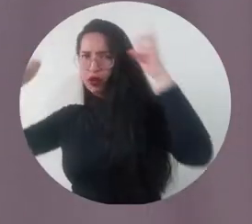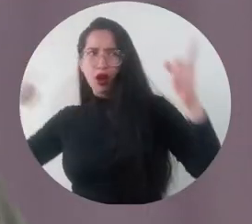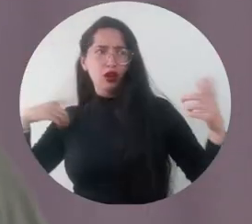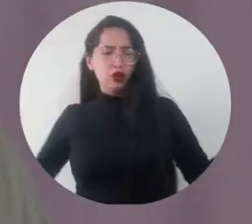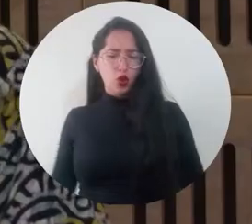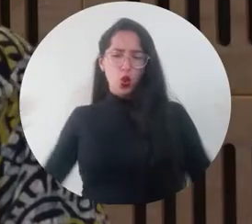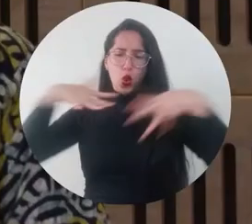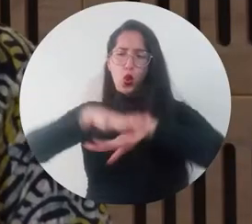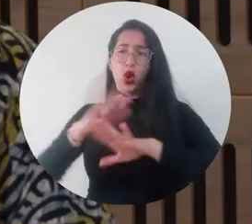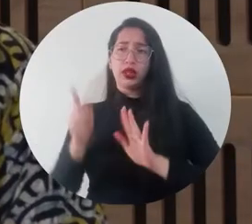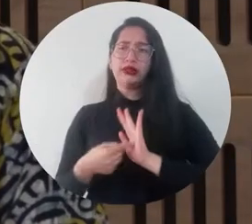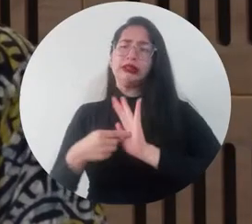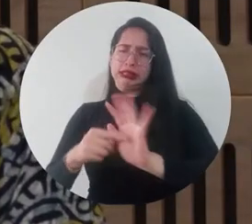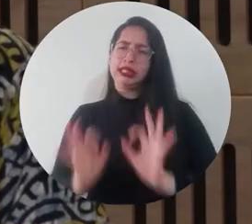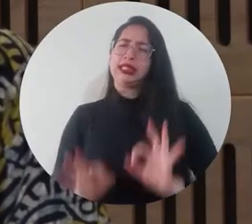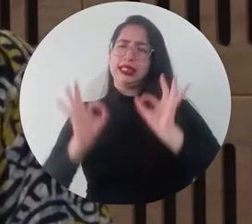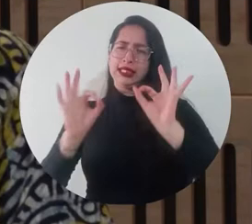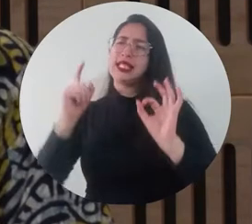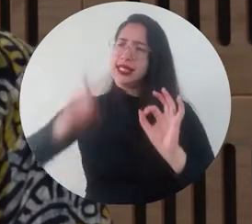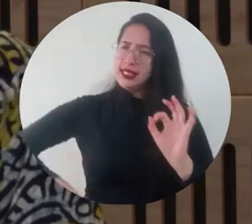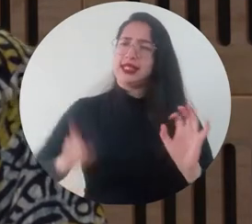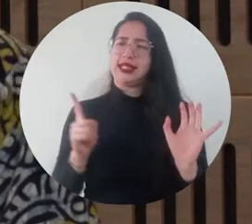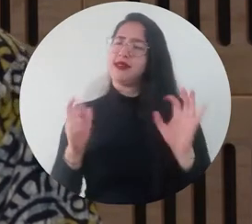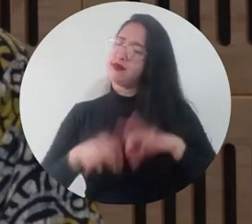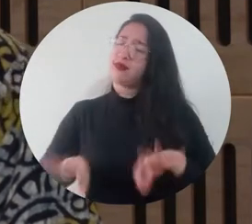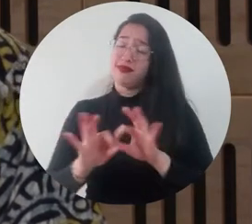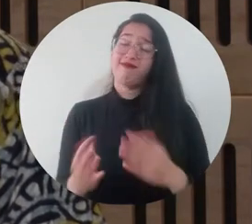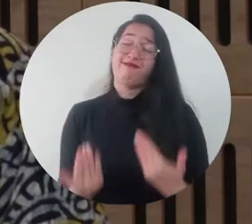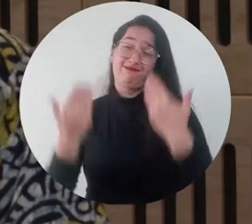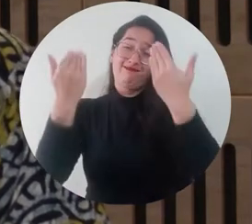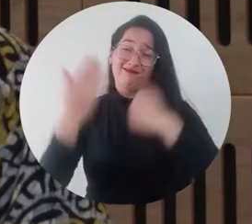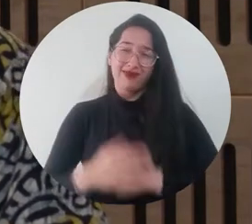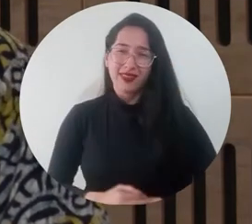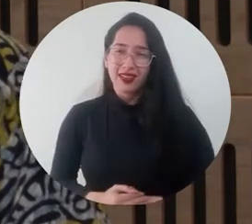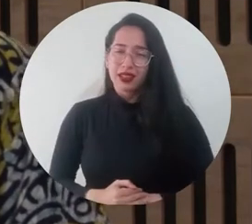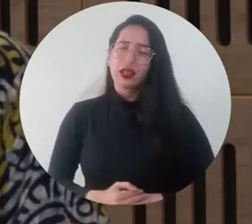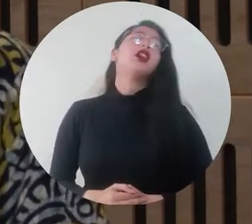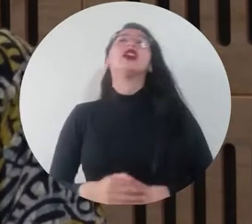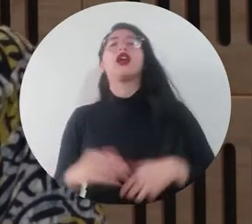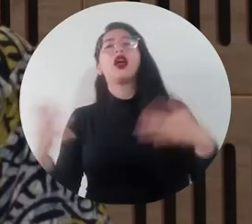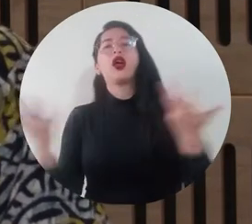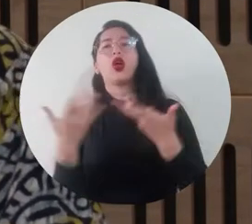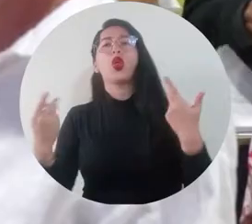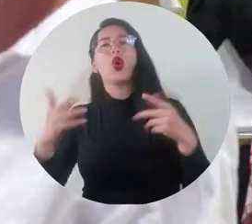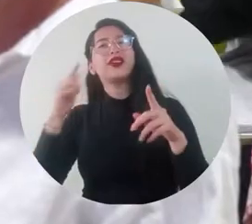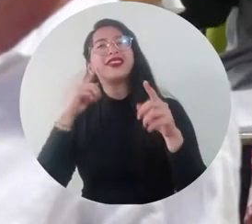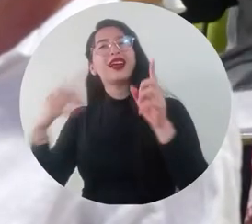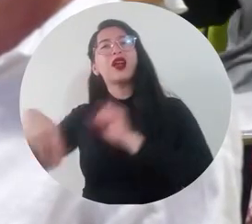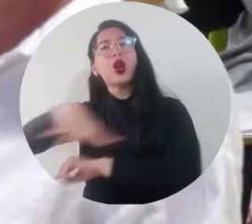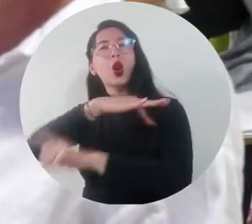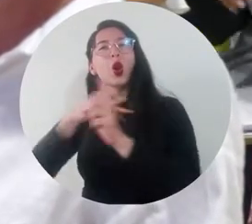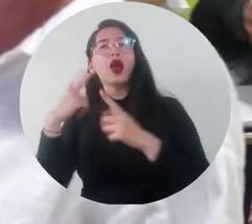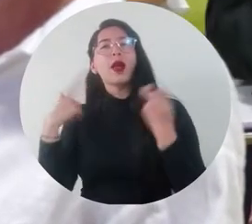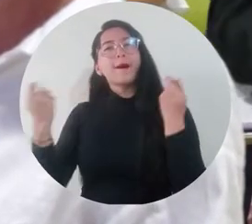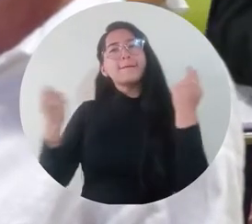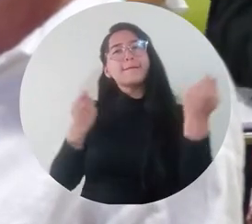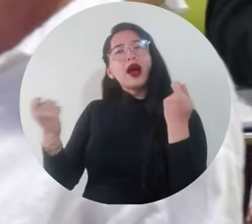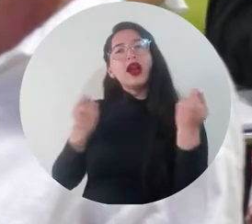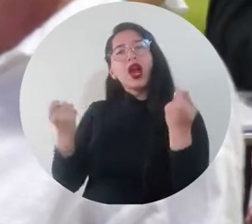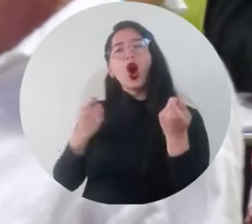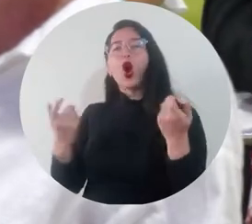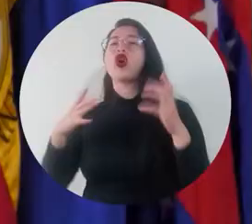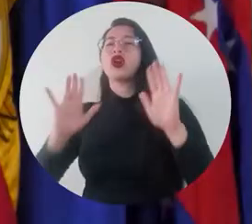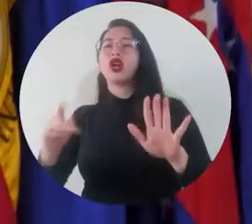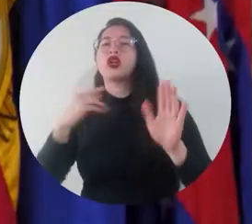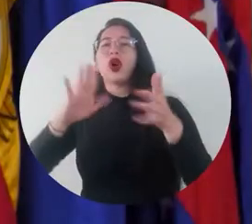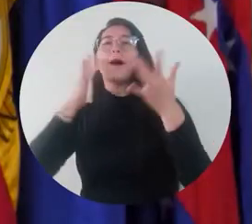la autoridad pesquera, los investigadores y los pecadores El evento fue realizado en el